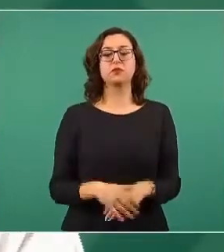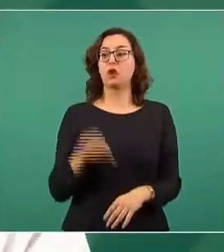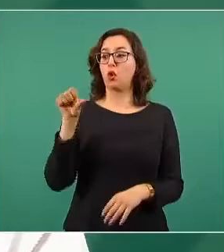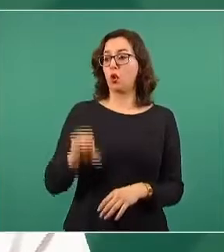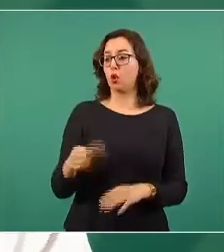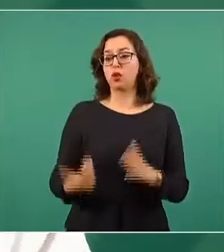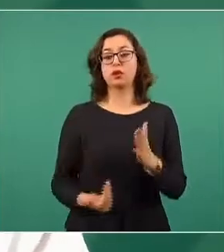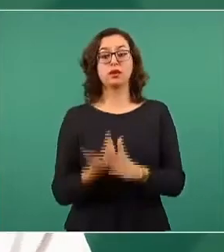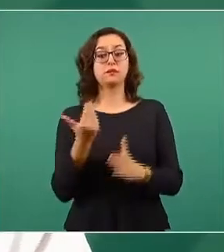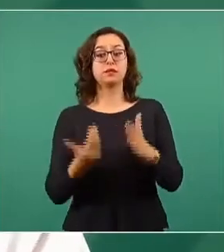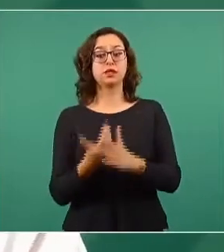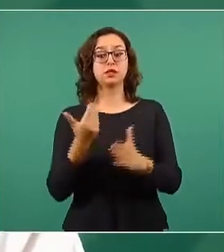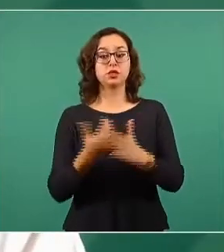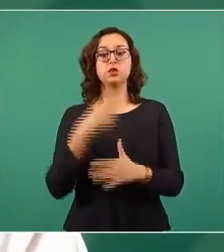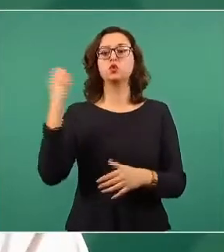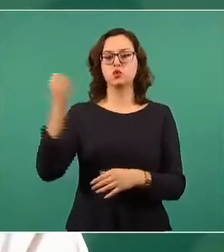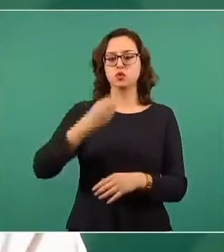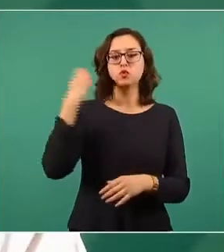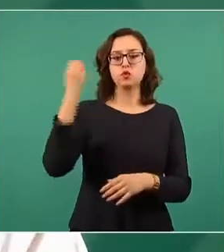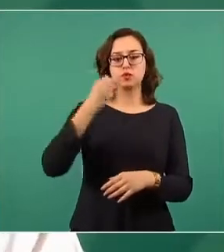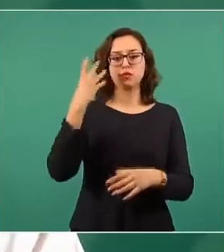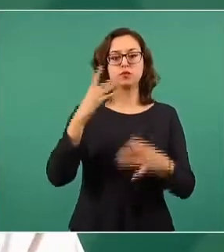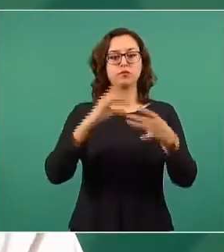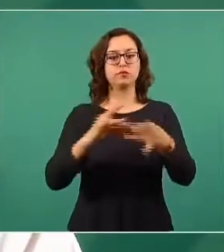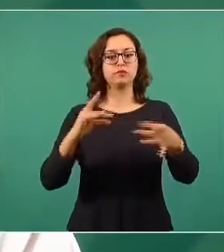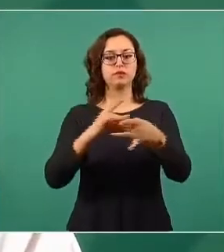comentábamos que completamos ya 5